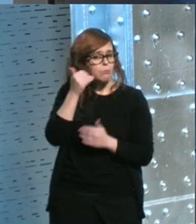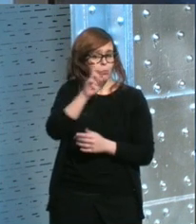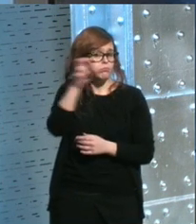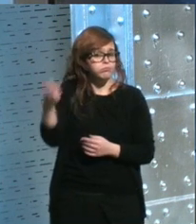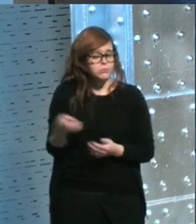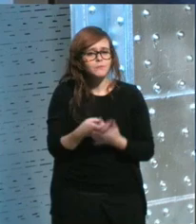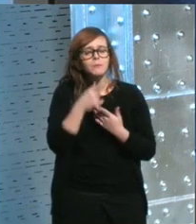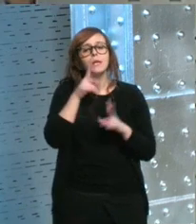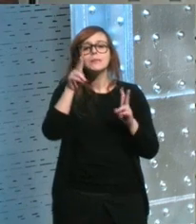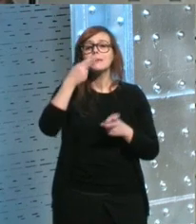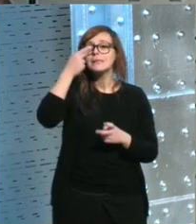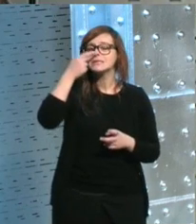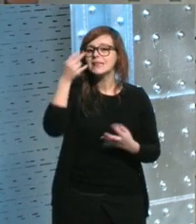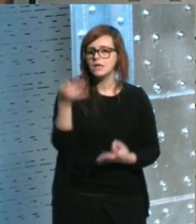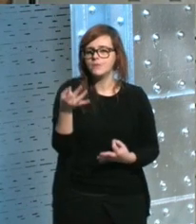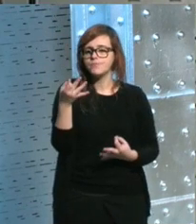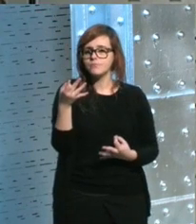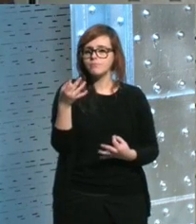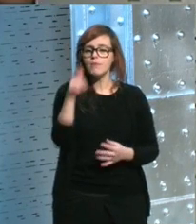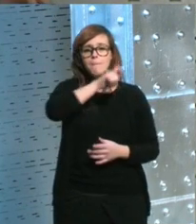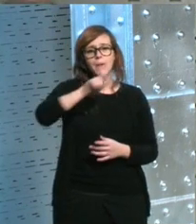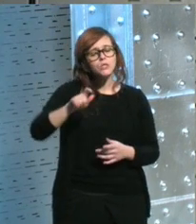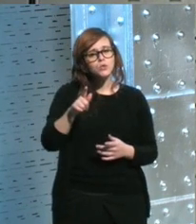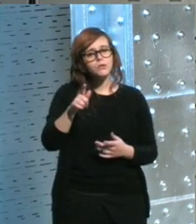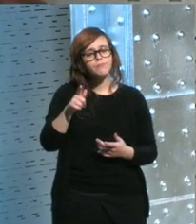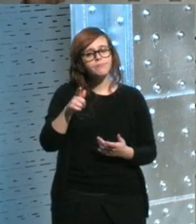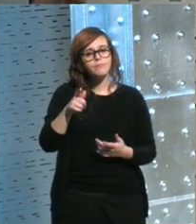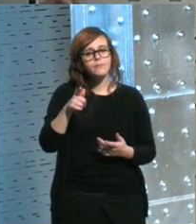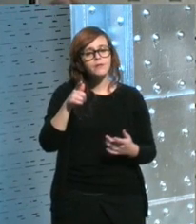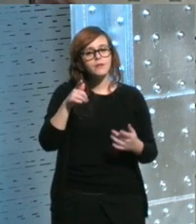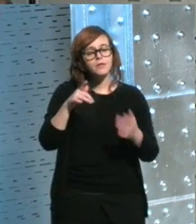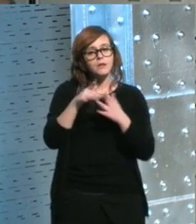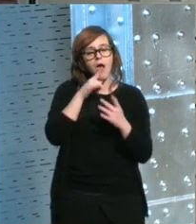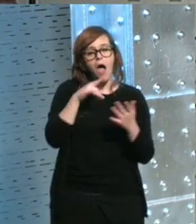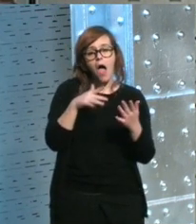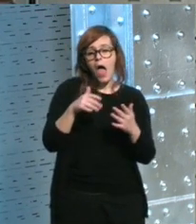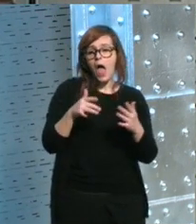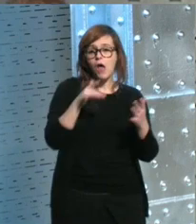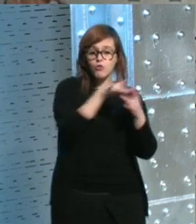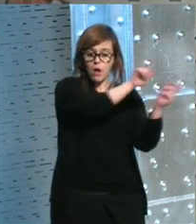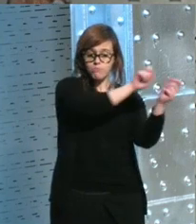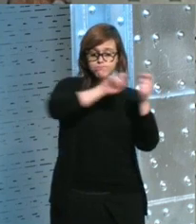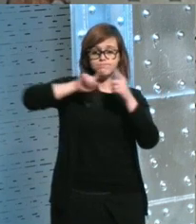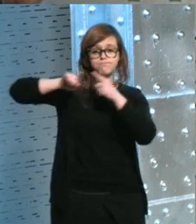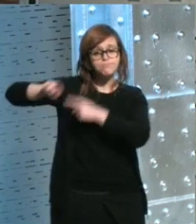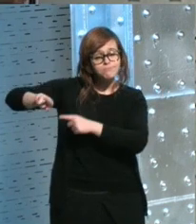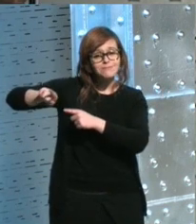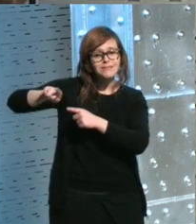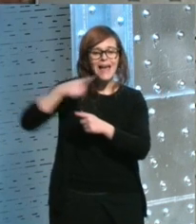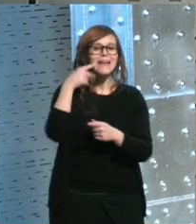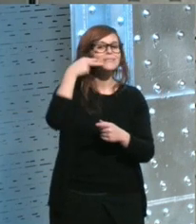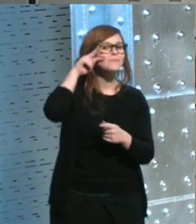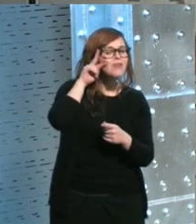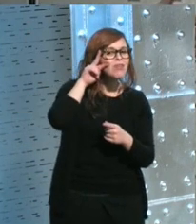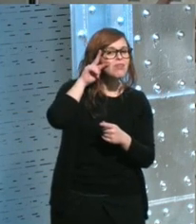que es interesante es que esa gente aporta en sus desplazamientos experiencias